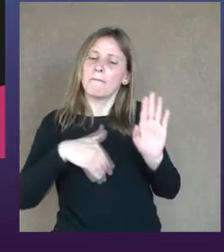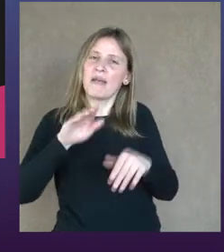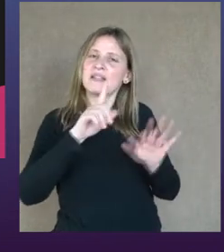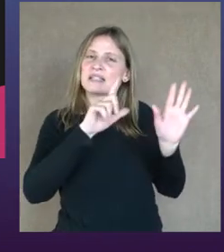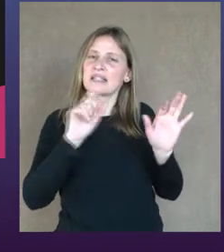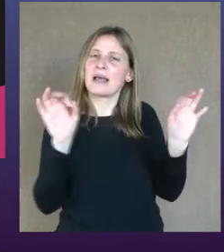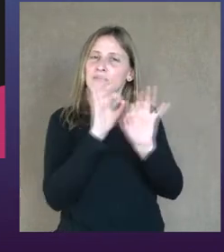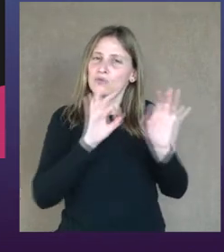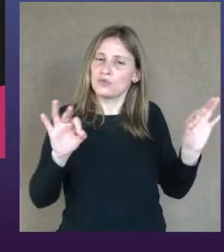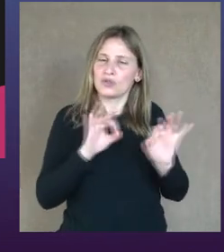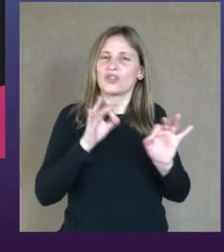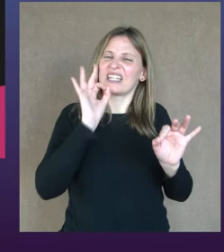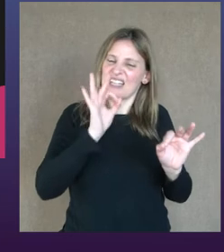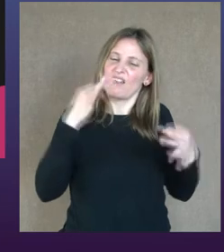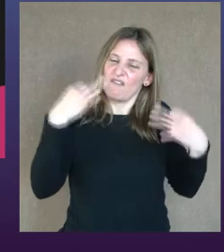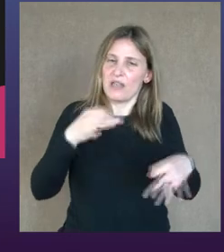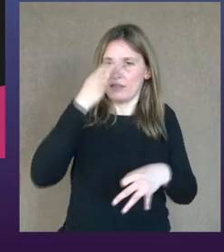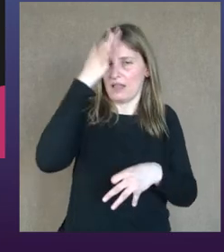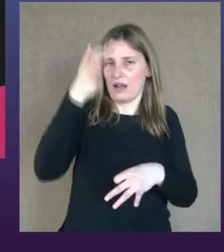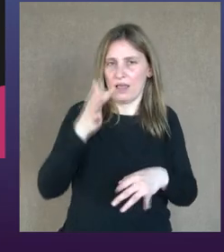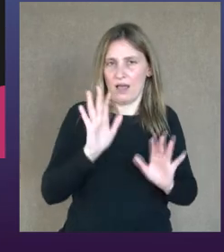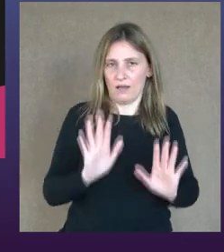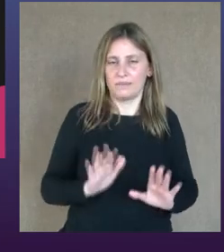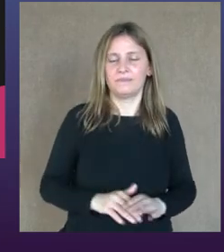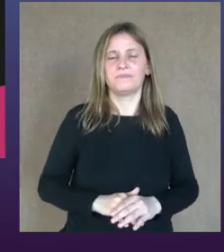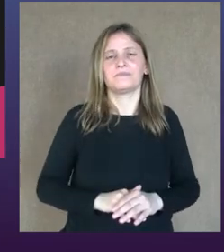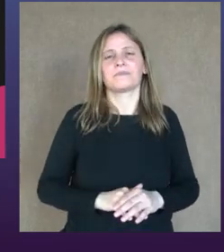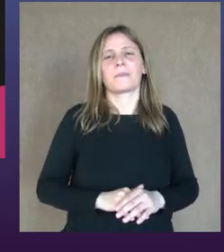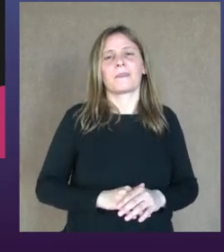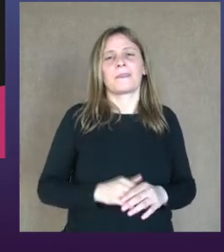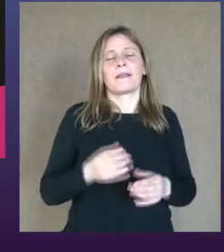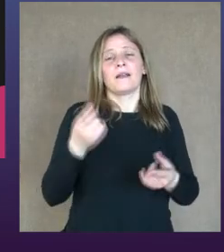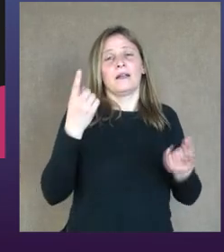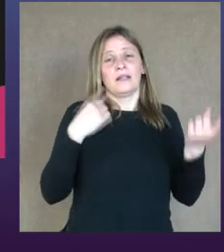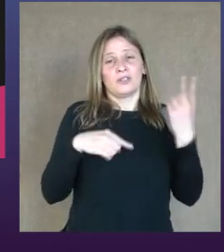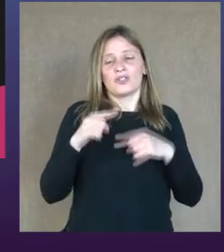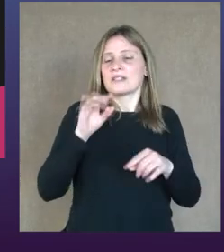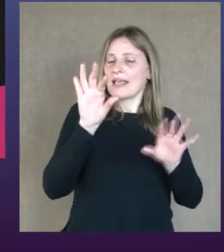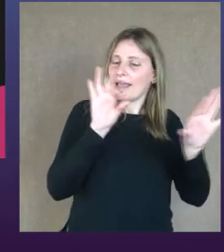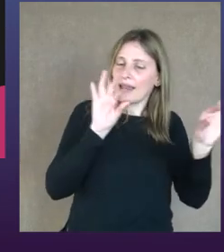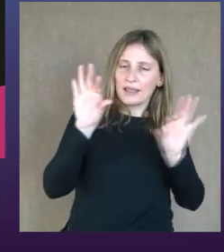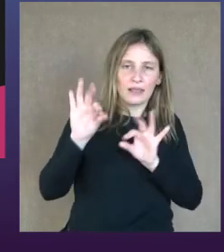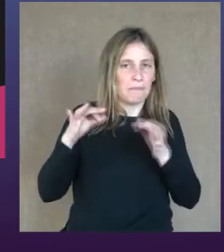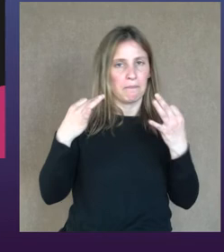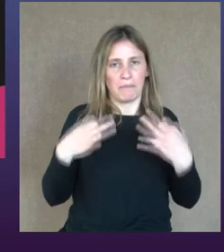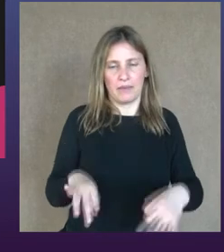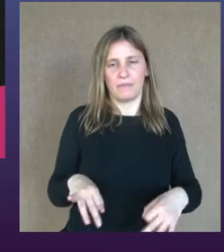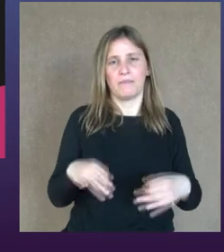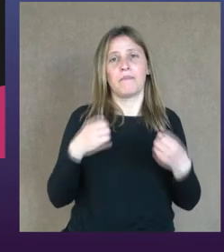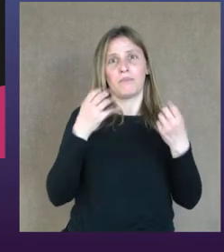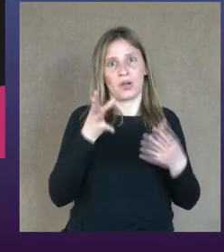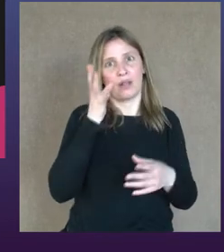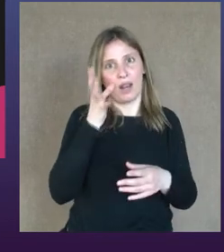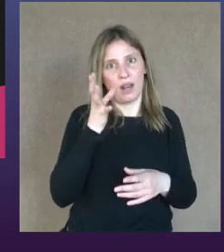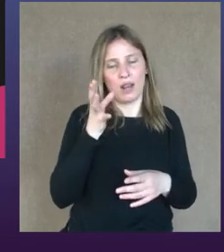que estar sólido técnicamente para pasar. Entonces, hay que elegirlo bien, porque el riesgo de